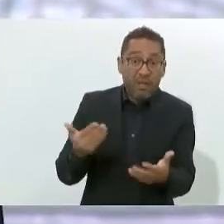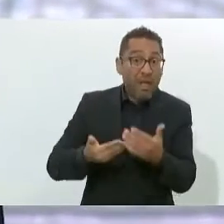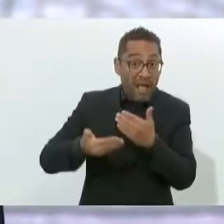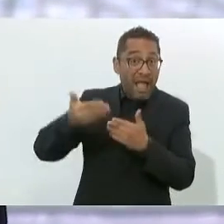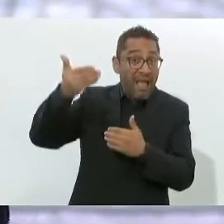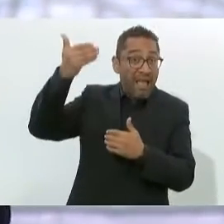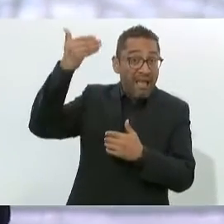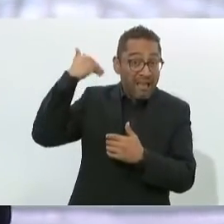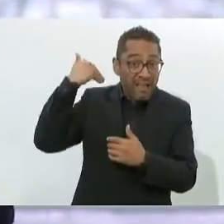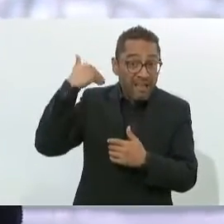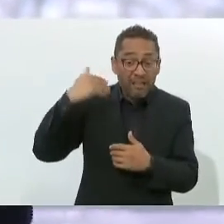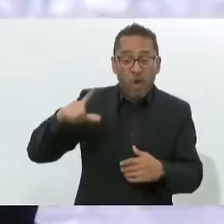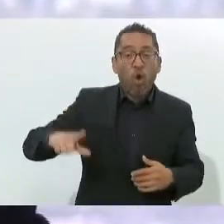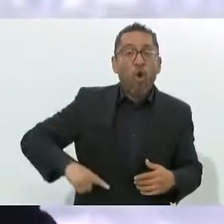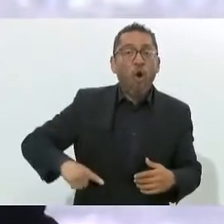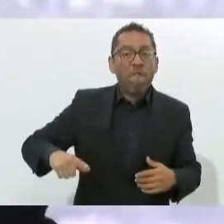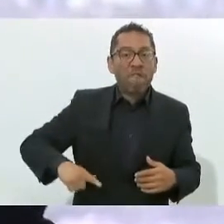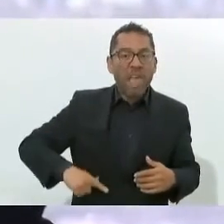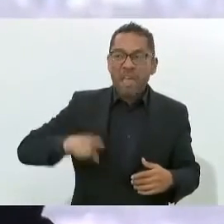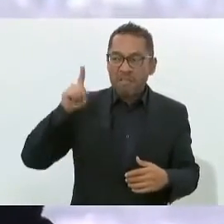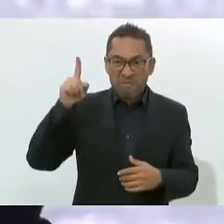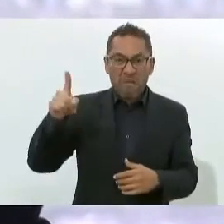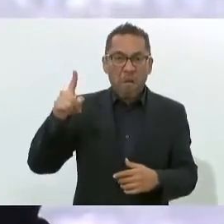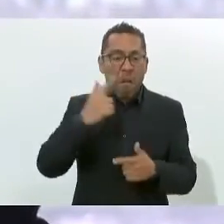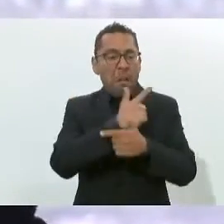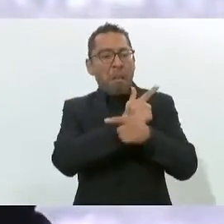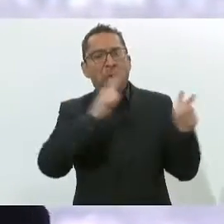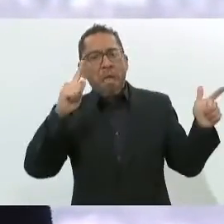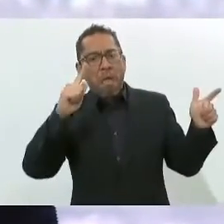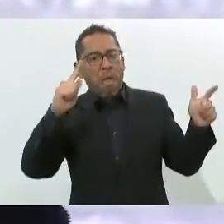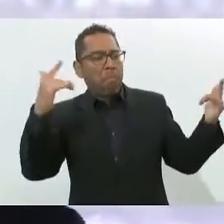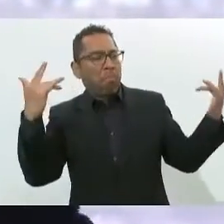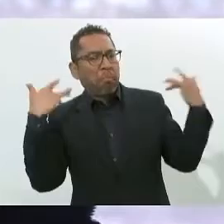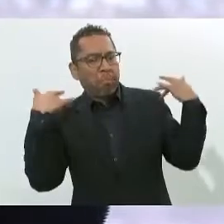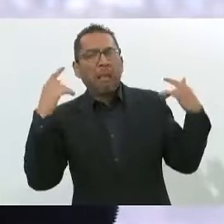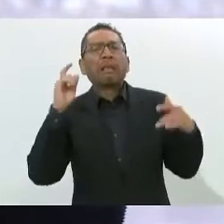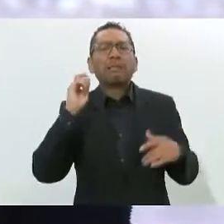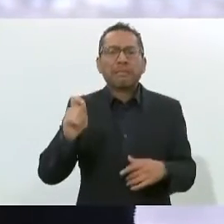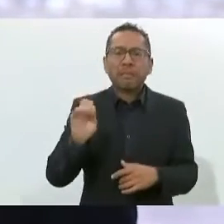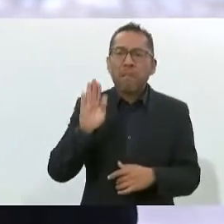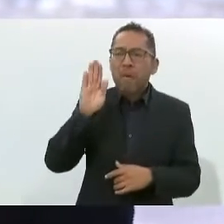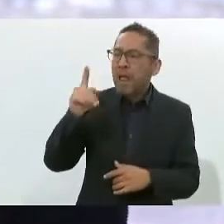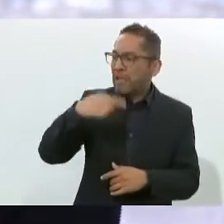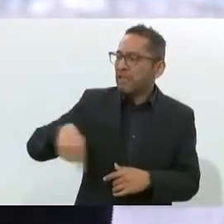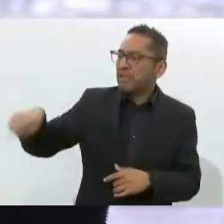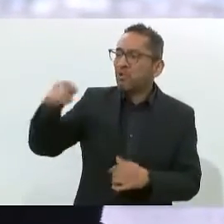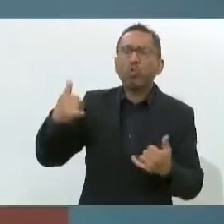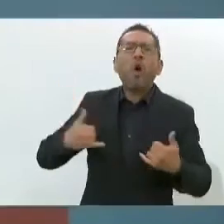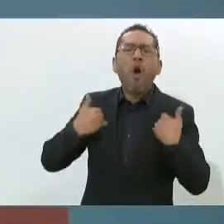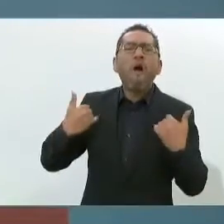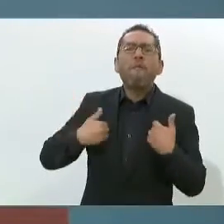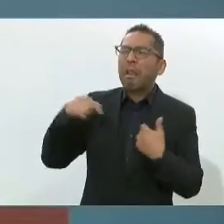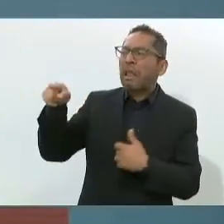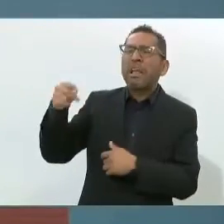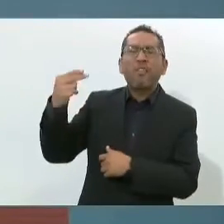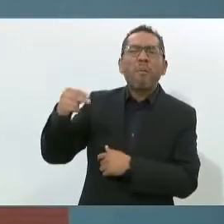pasado los gobiernos neoliberales fue etiquetar a los jóvenes de ninis,